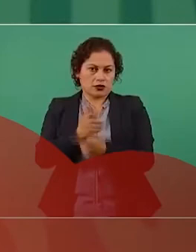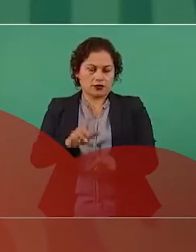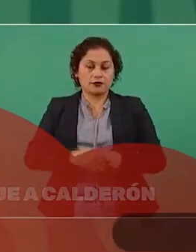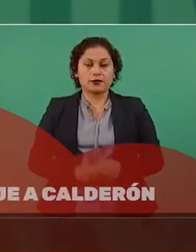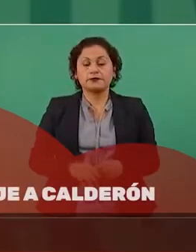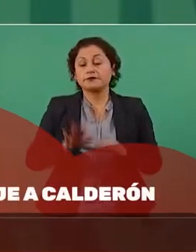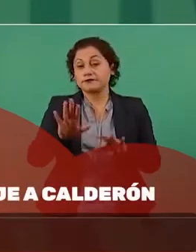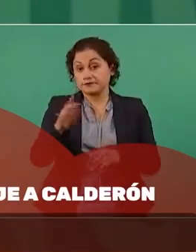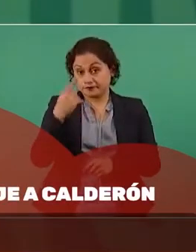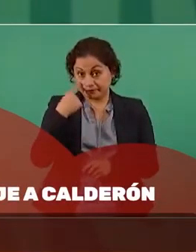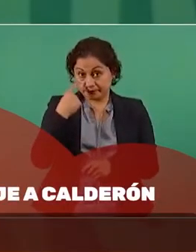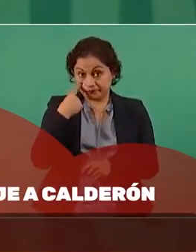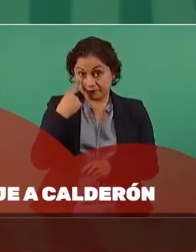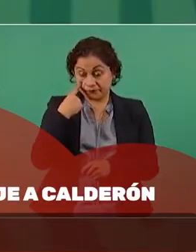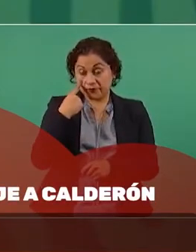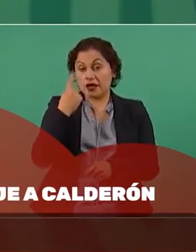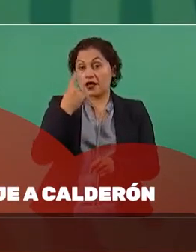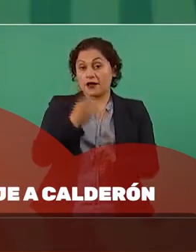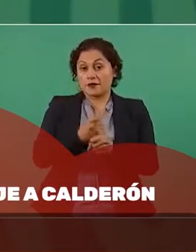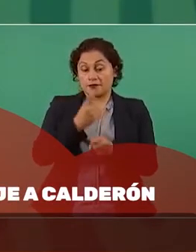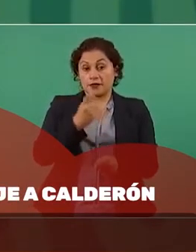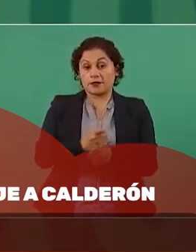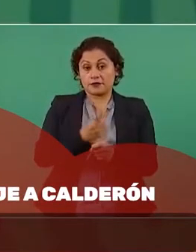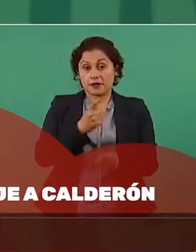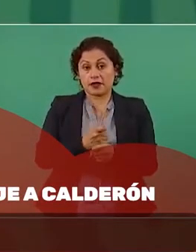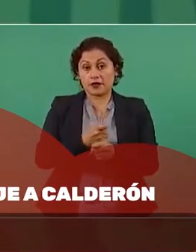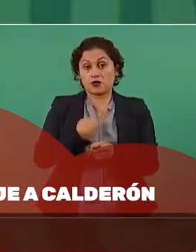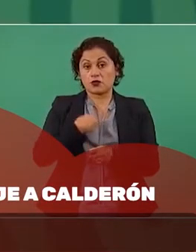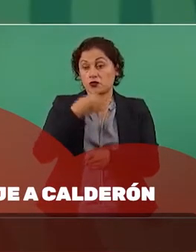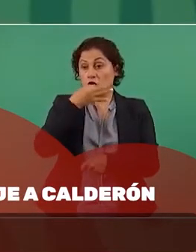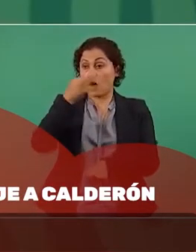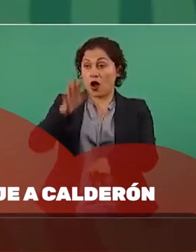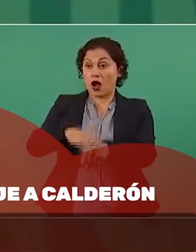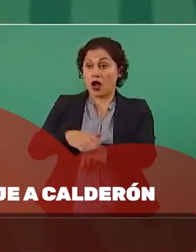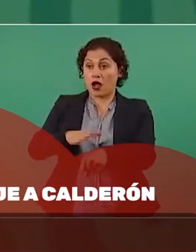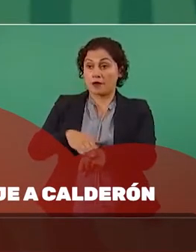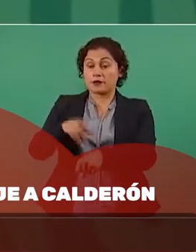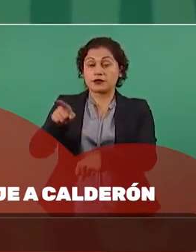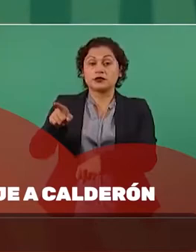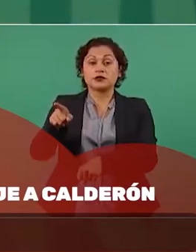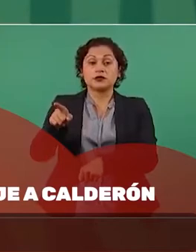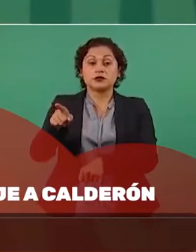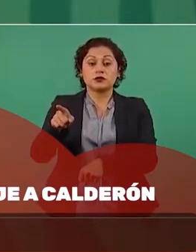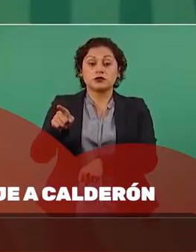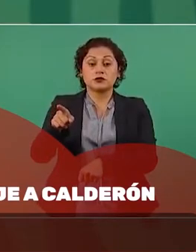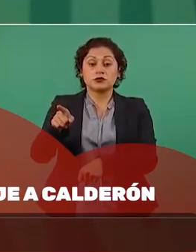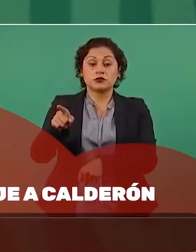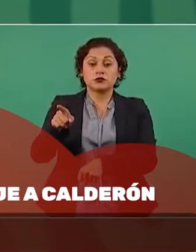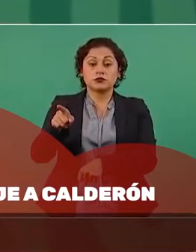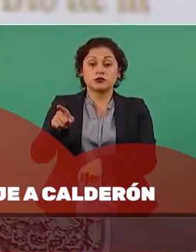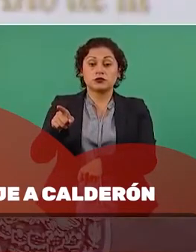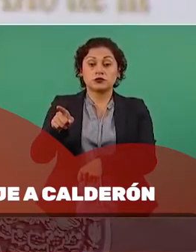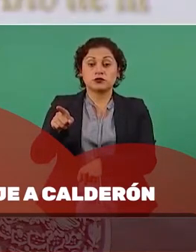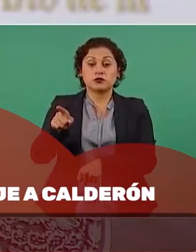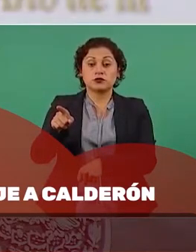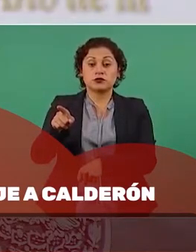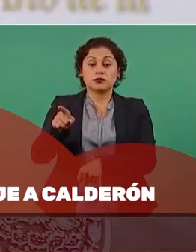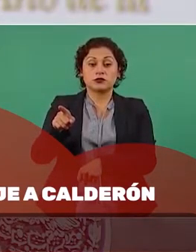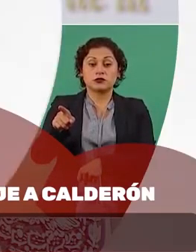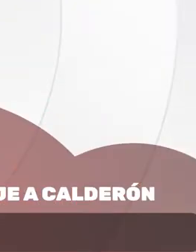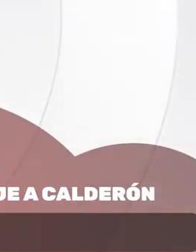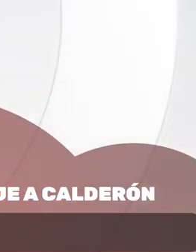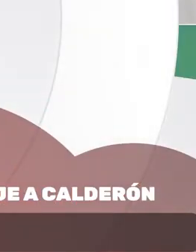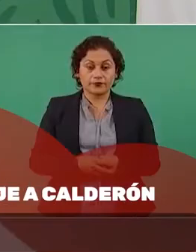Andrés Manuel López Obrador le deseó pronta recuperación al exmandatario Felipe Calderón, quien dio a conocer este pasado martes que salió positivo a la prueba